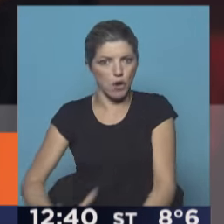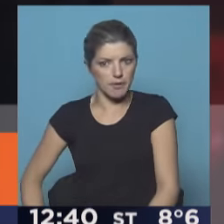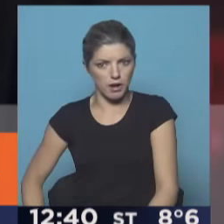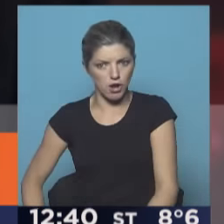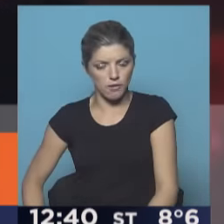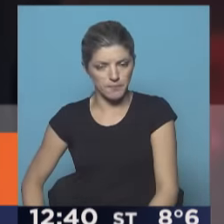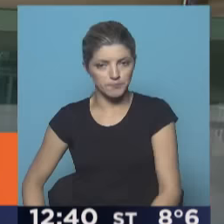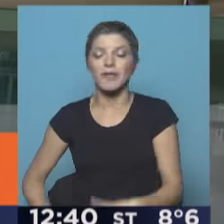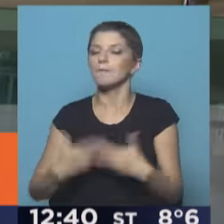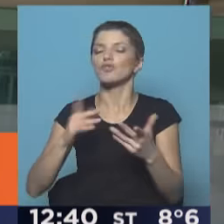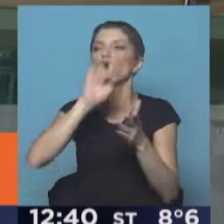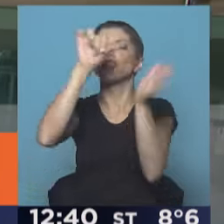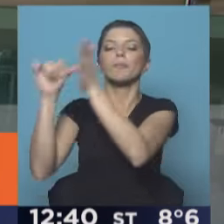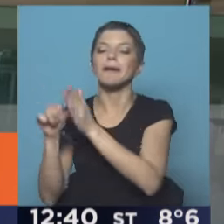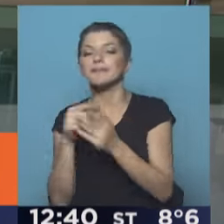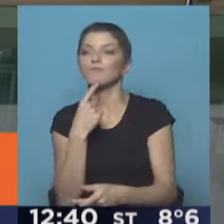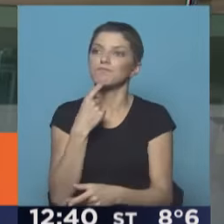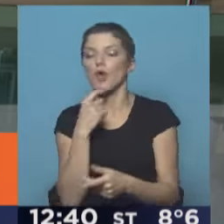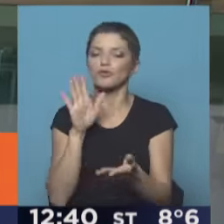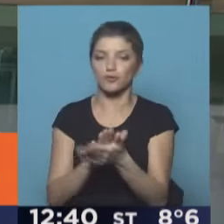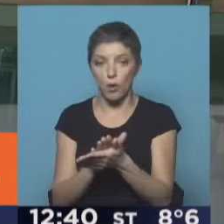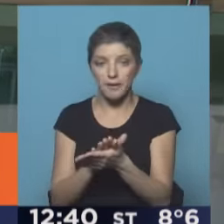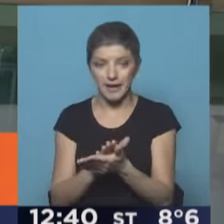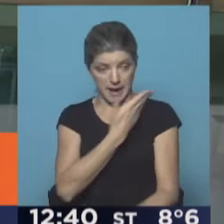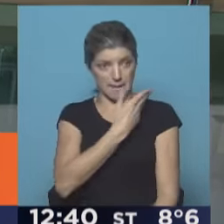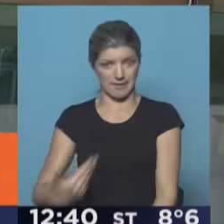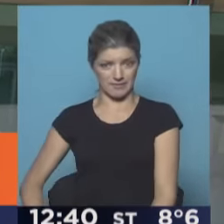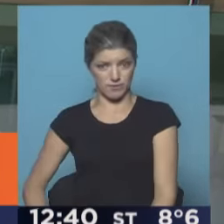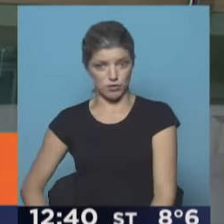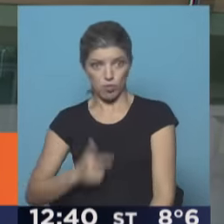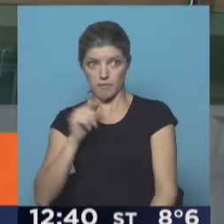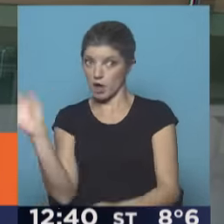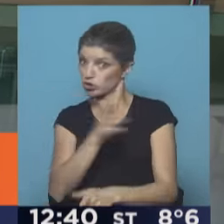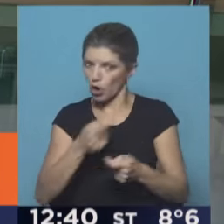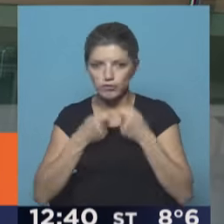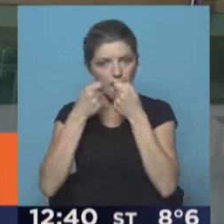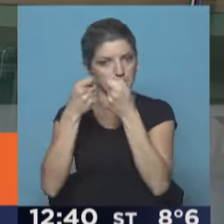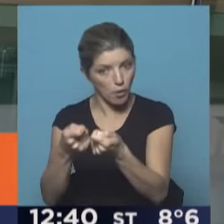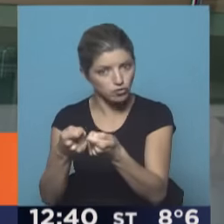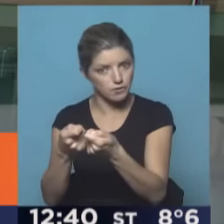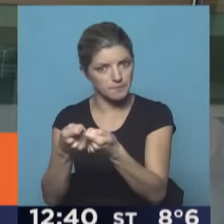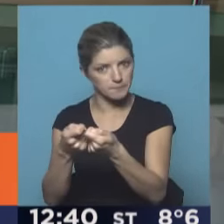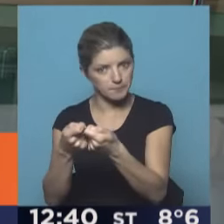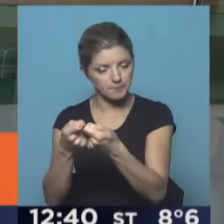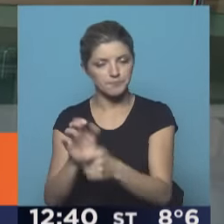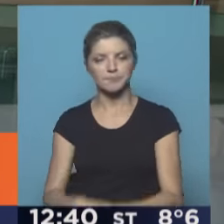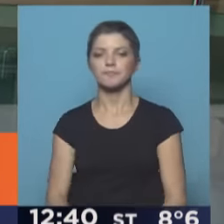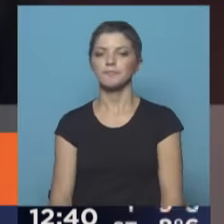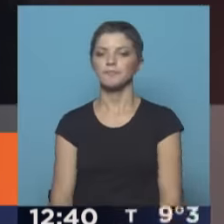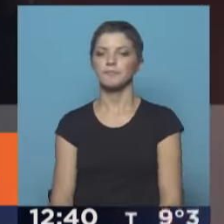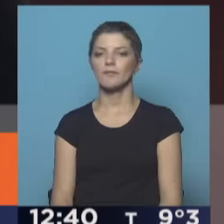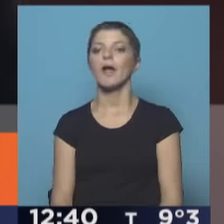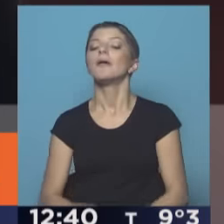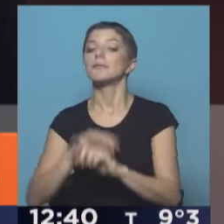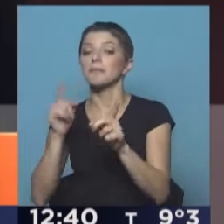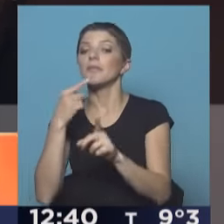ninguna duda en relación a lo que tiene que ver con la presidencia de erdogan y el propio gullen también dijo Es casi indignante e insultante